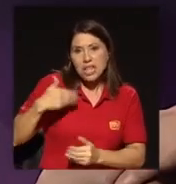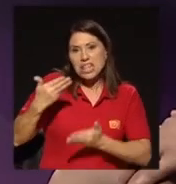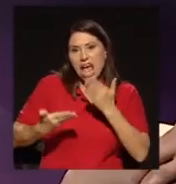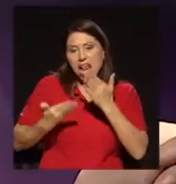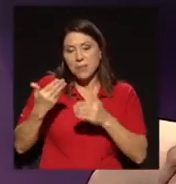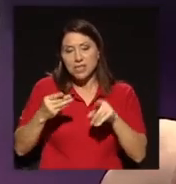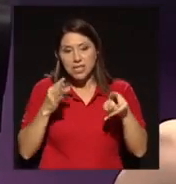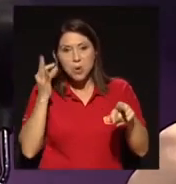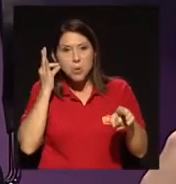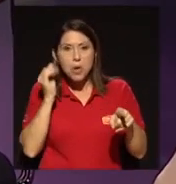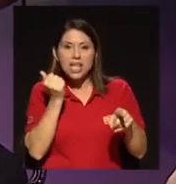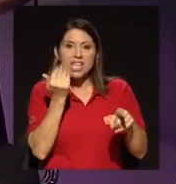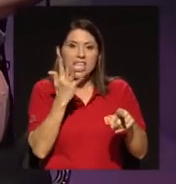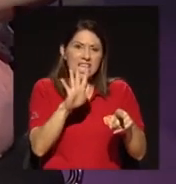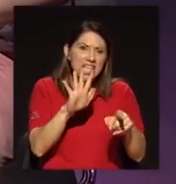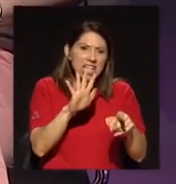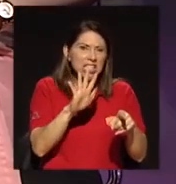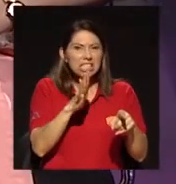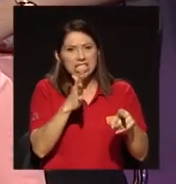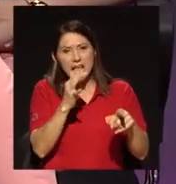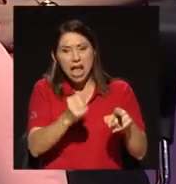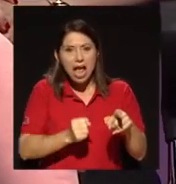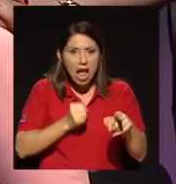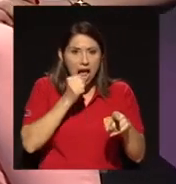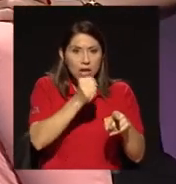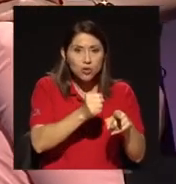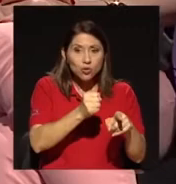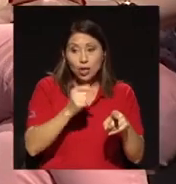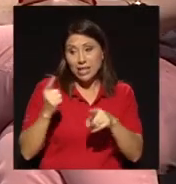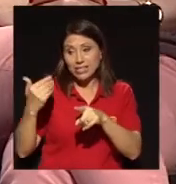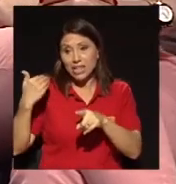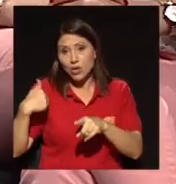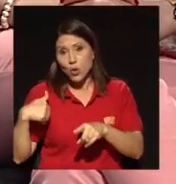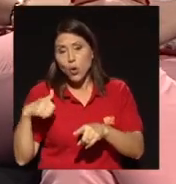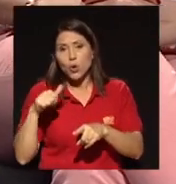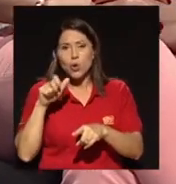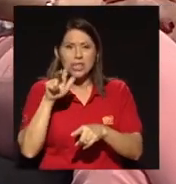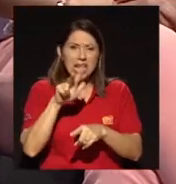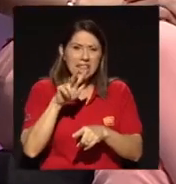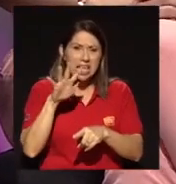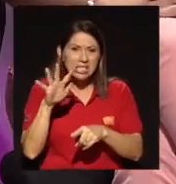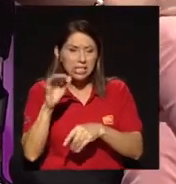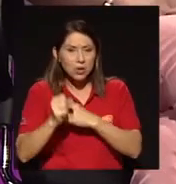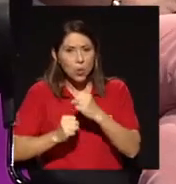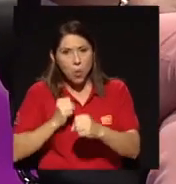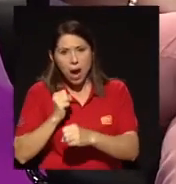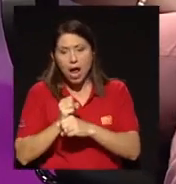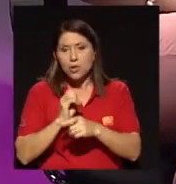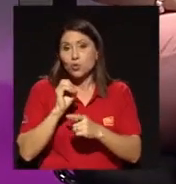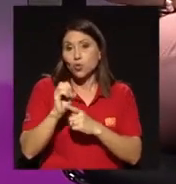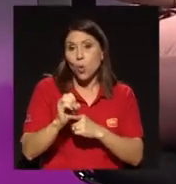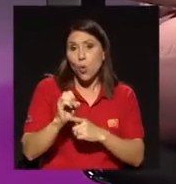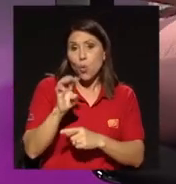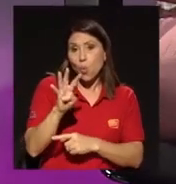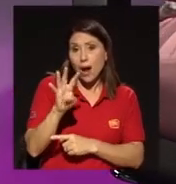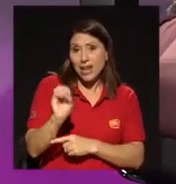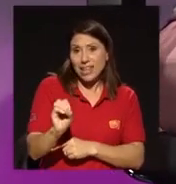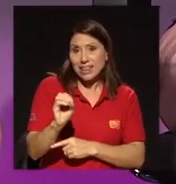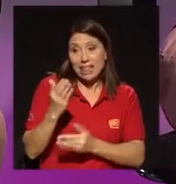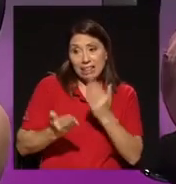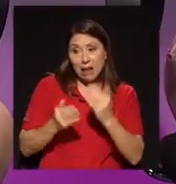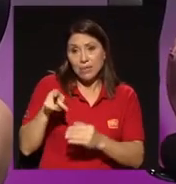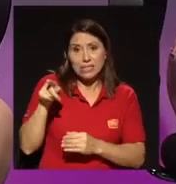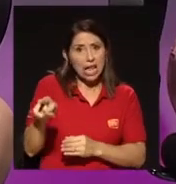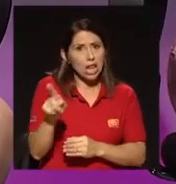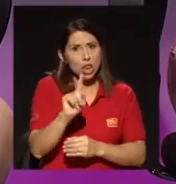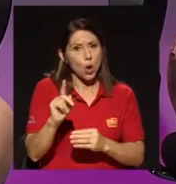15 o 16 y el señor con 40 años, 35, etcétera, que tampoco que sea un millonario, pero que tiene un